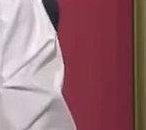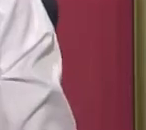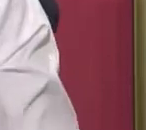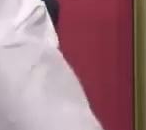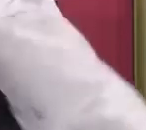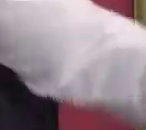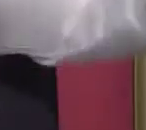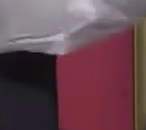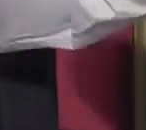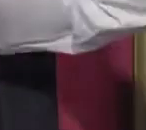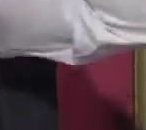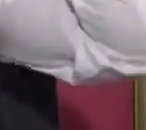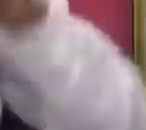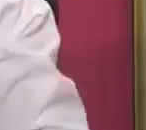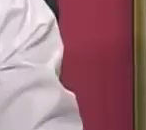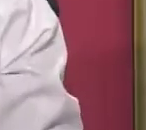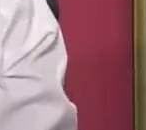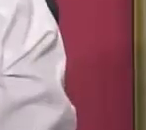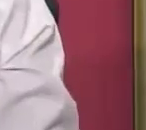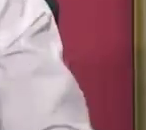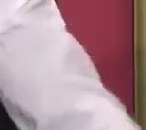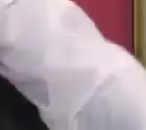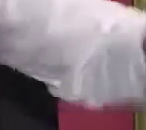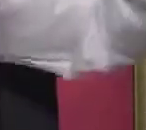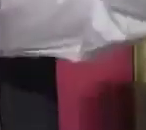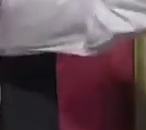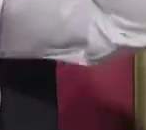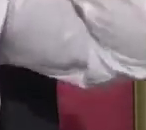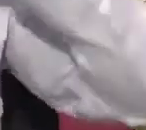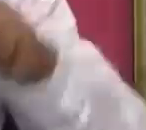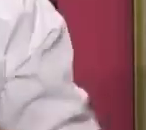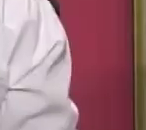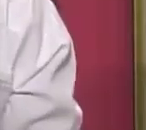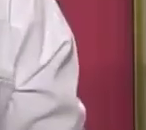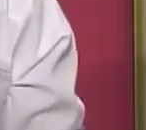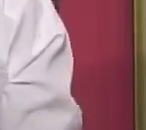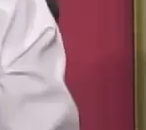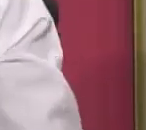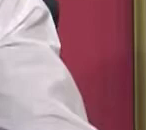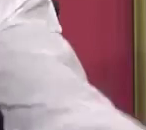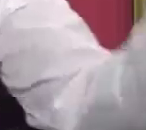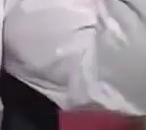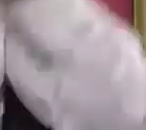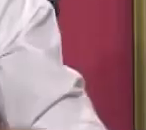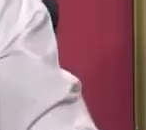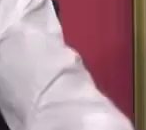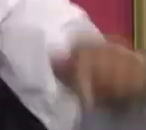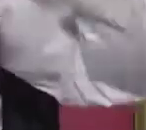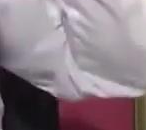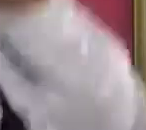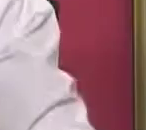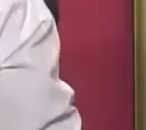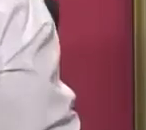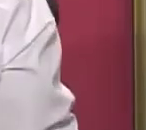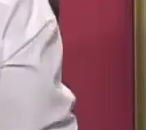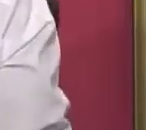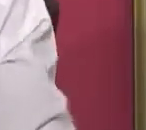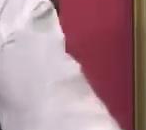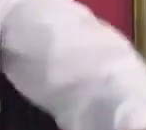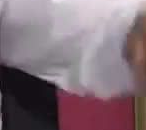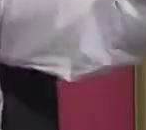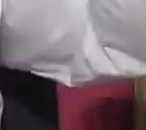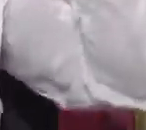fe, delante de una mujer de fe, delante de una iglesia que alaba a Dios. Satanás se espanta como se